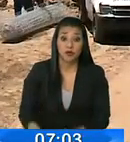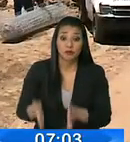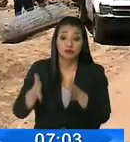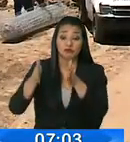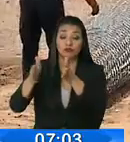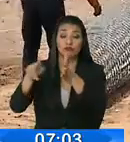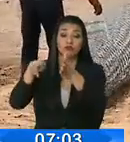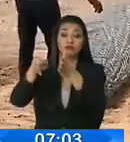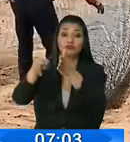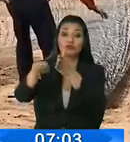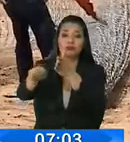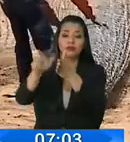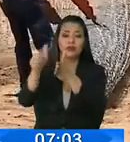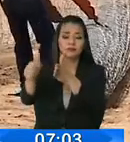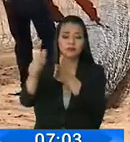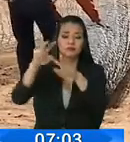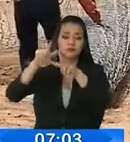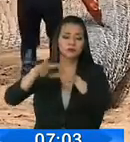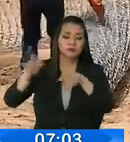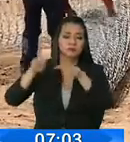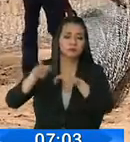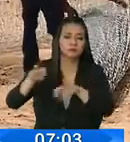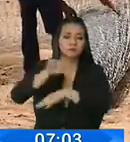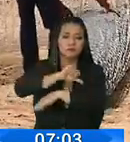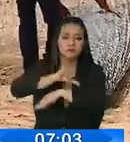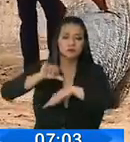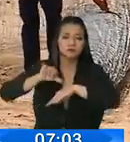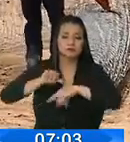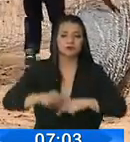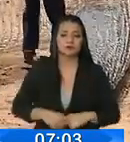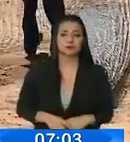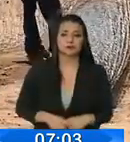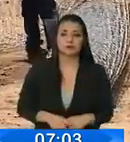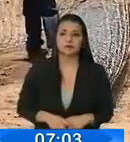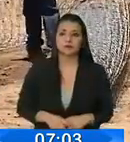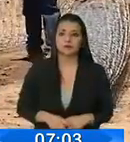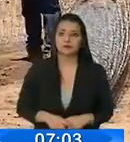trasladado hasta la morgue para las pericias de ley. Informó Patricia Aldaz.